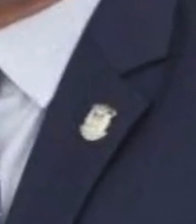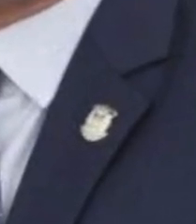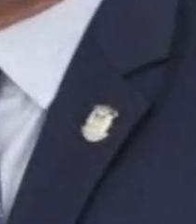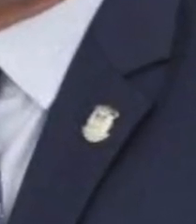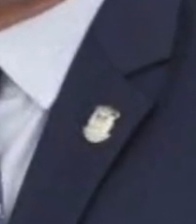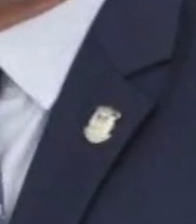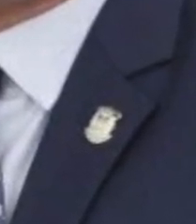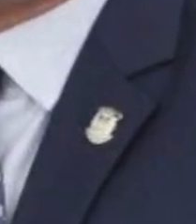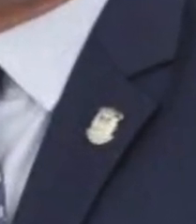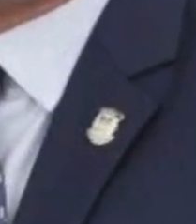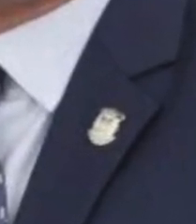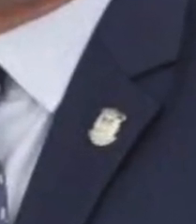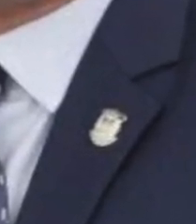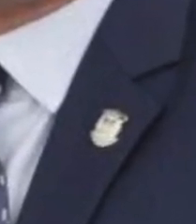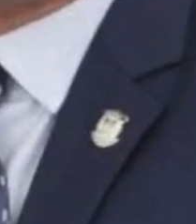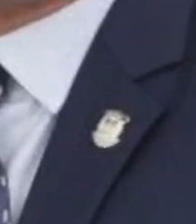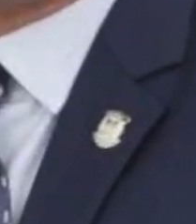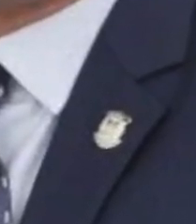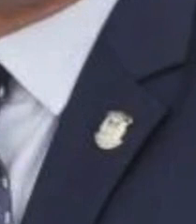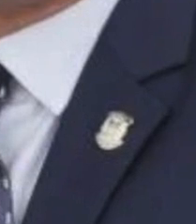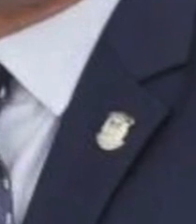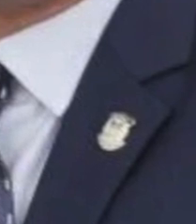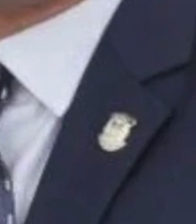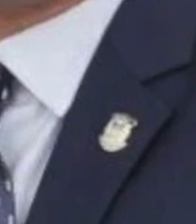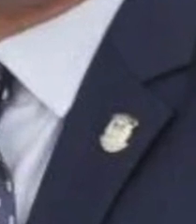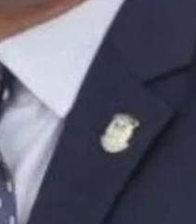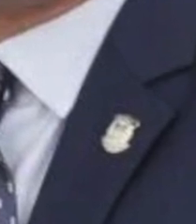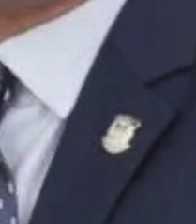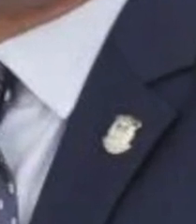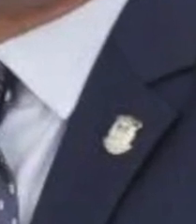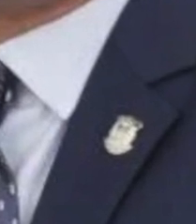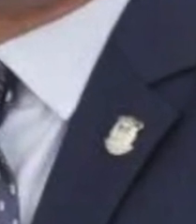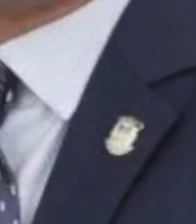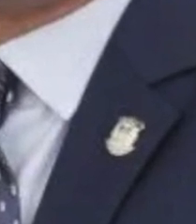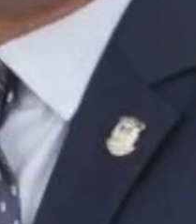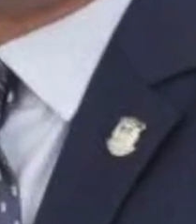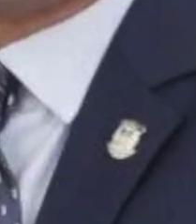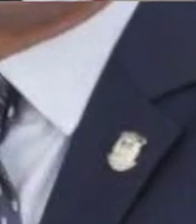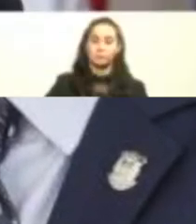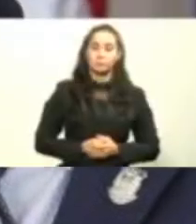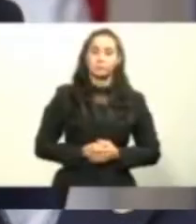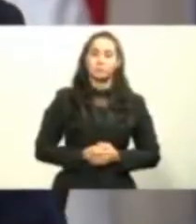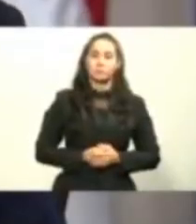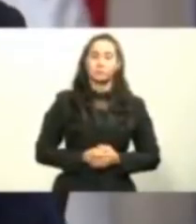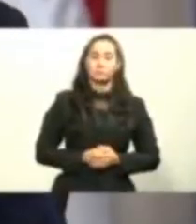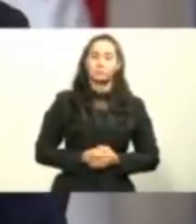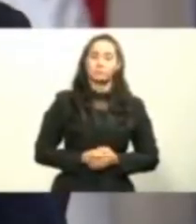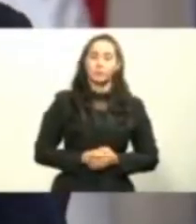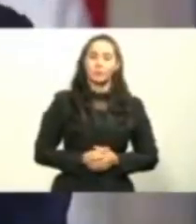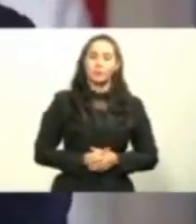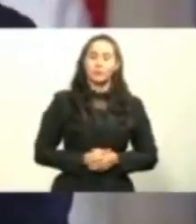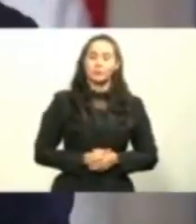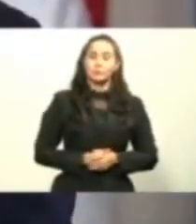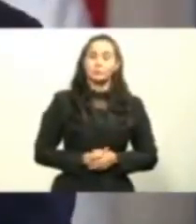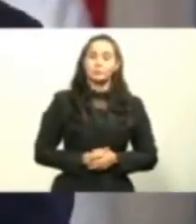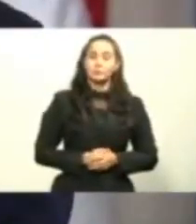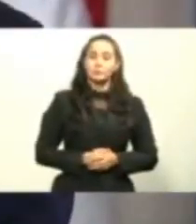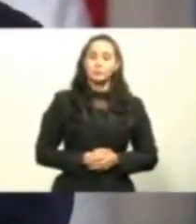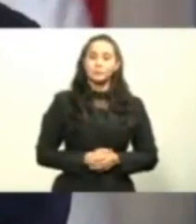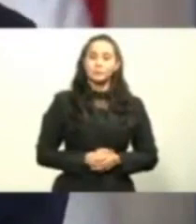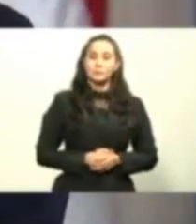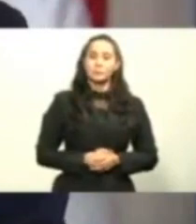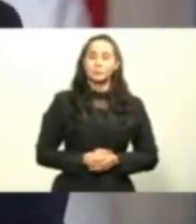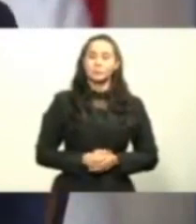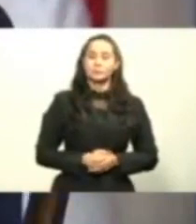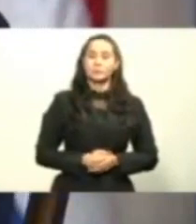Sadoki Duarte quien supuestamente golpeó a la agente de policía. El mandatario cree conveniente y